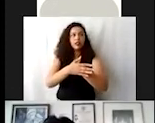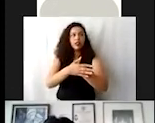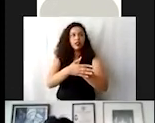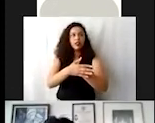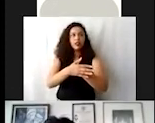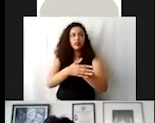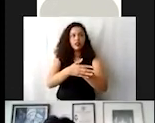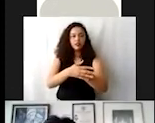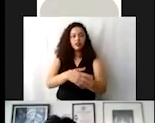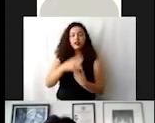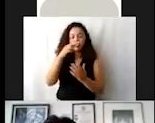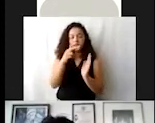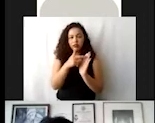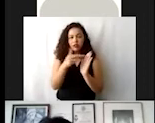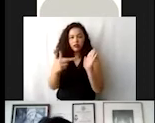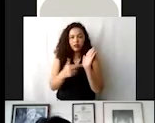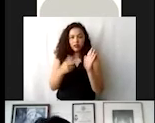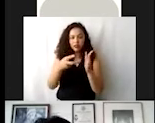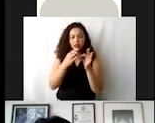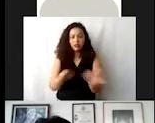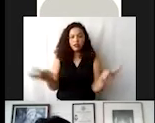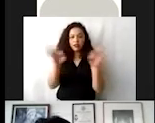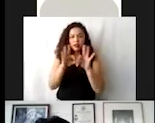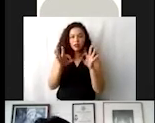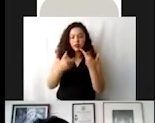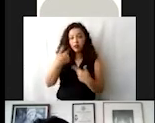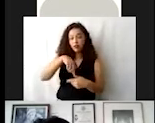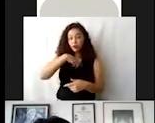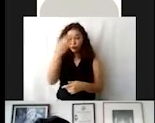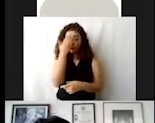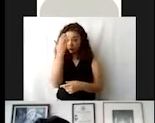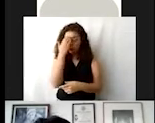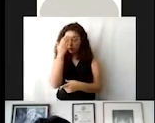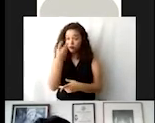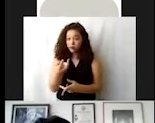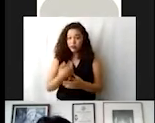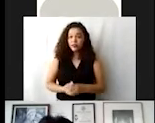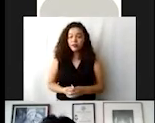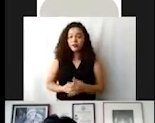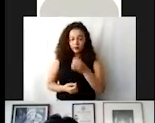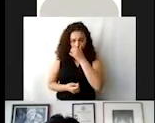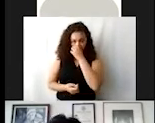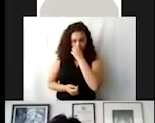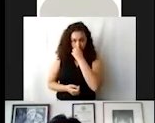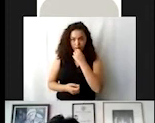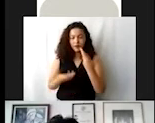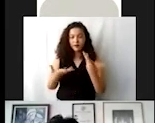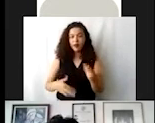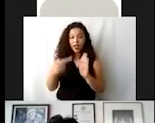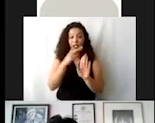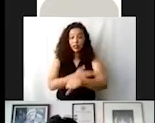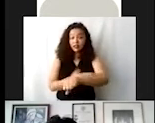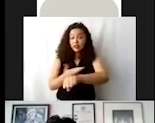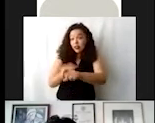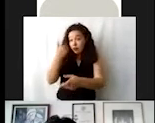esta regla es bien importante que la conozcamos porque hay una relación de trámites,